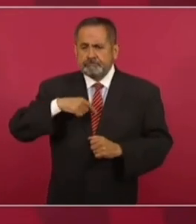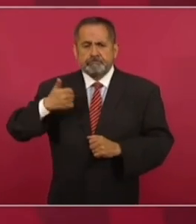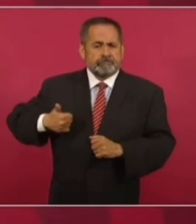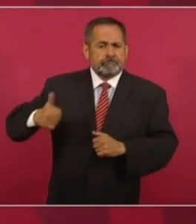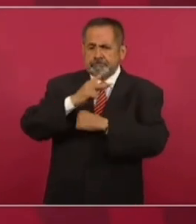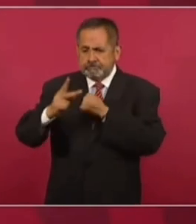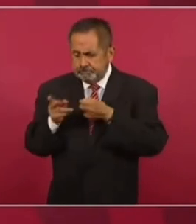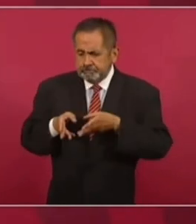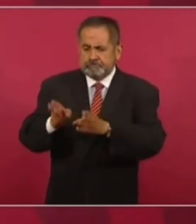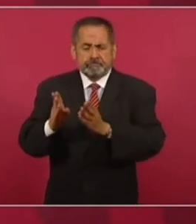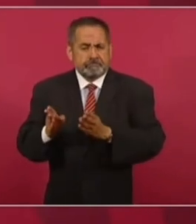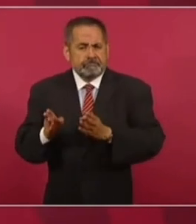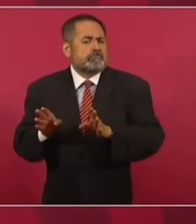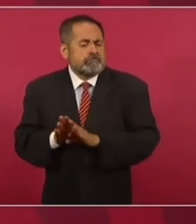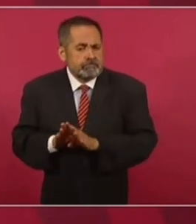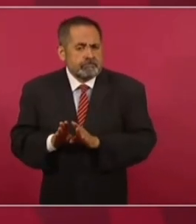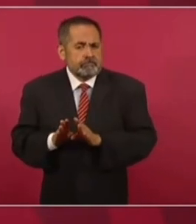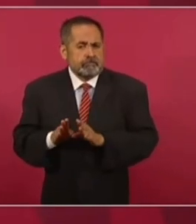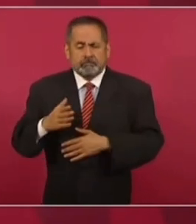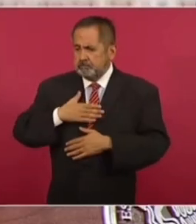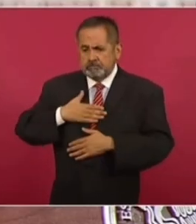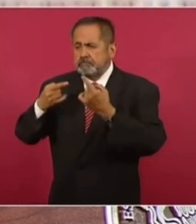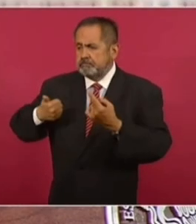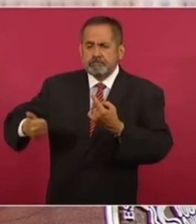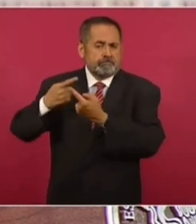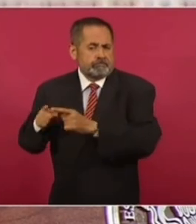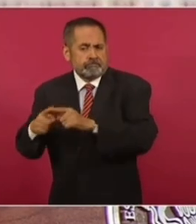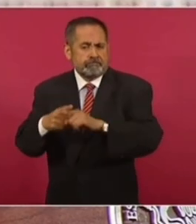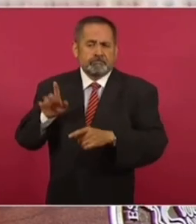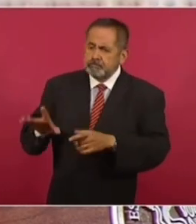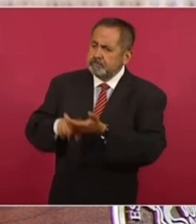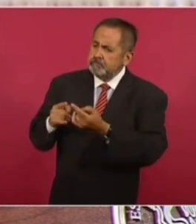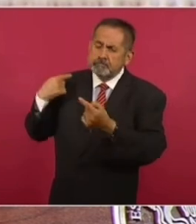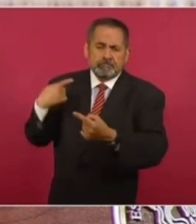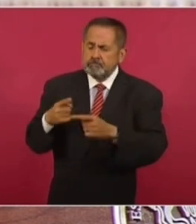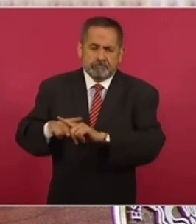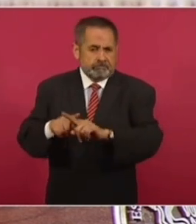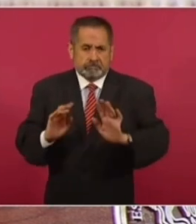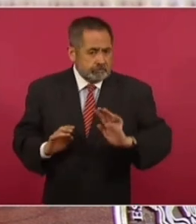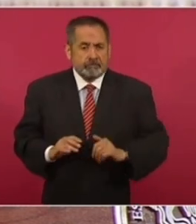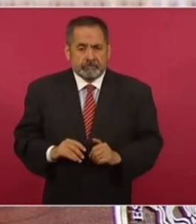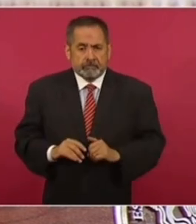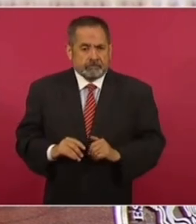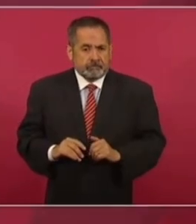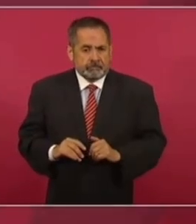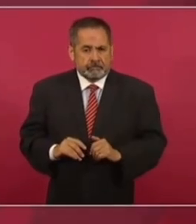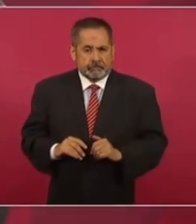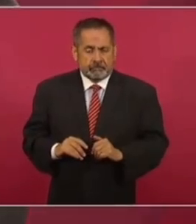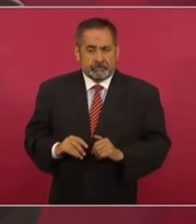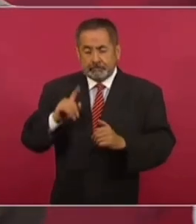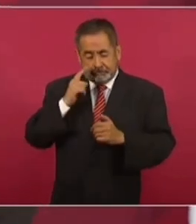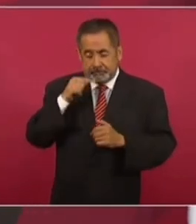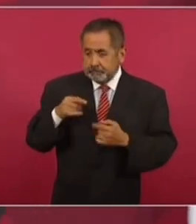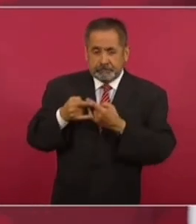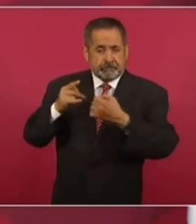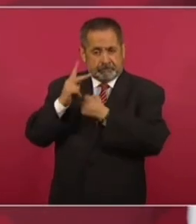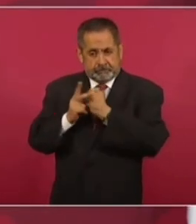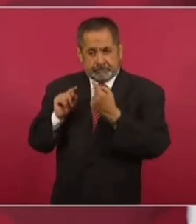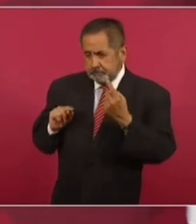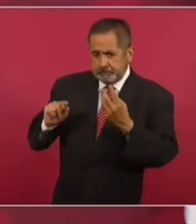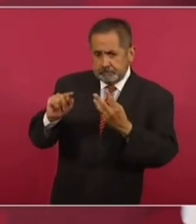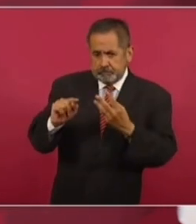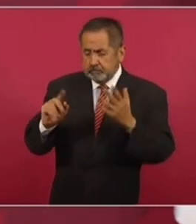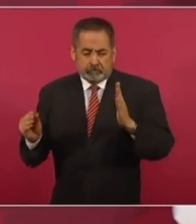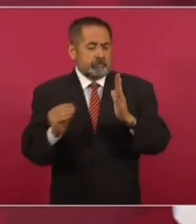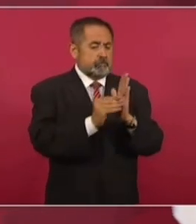conformidad con nuestros procesos históricos que en todos los casos están plasmados